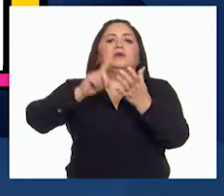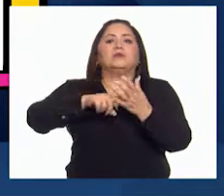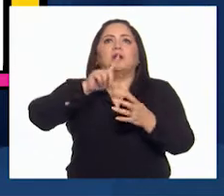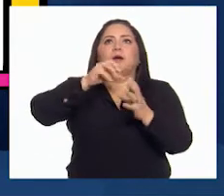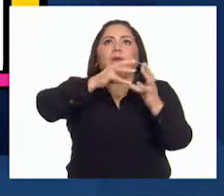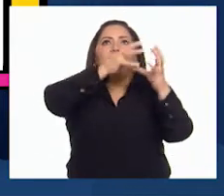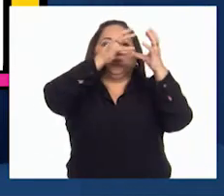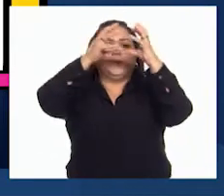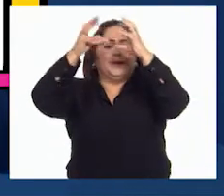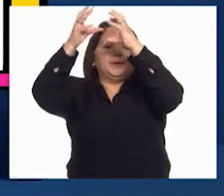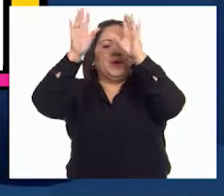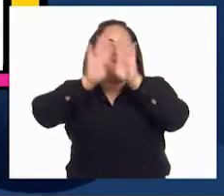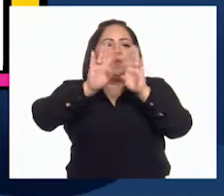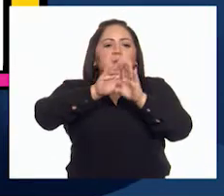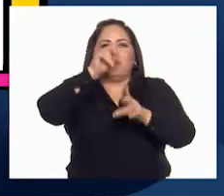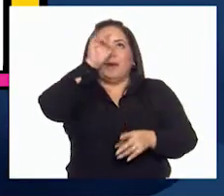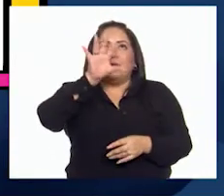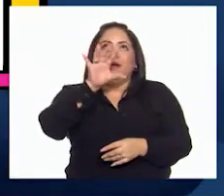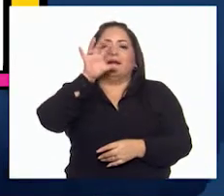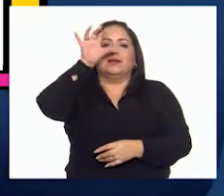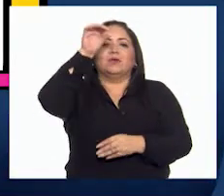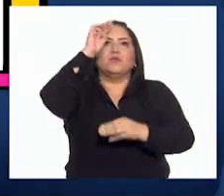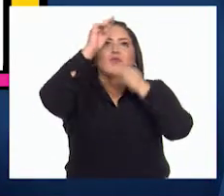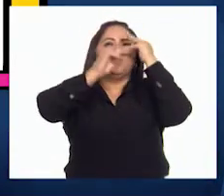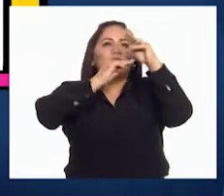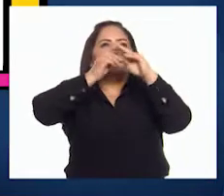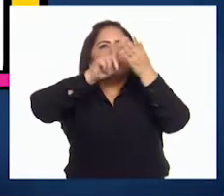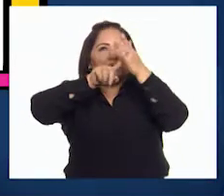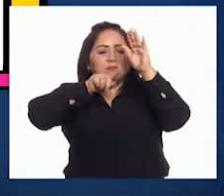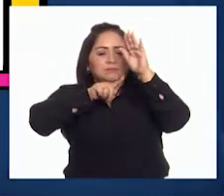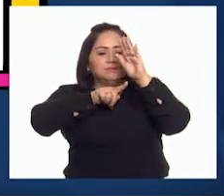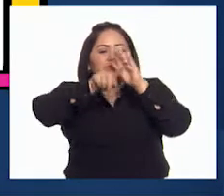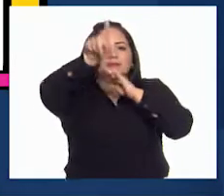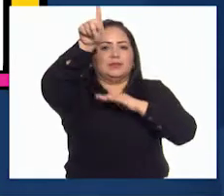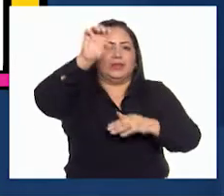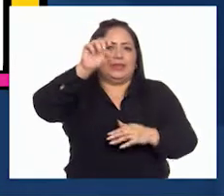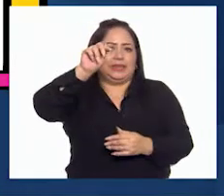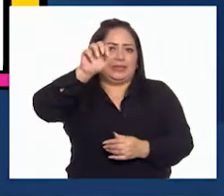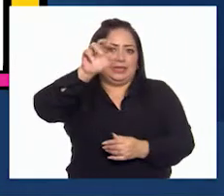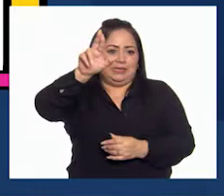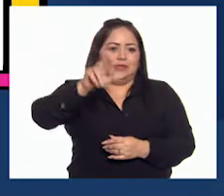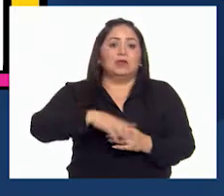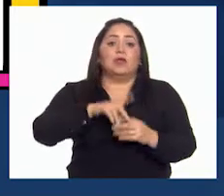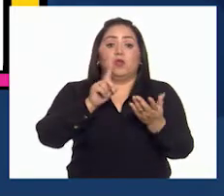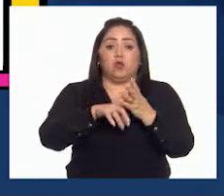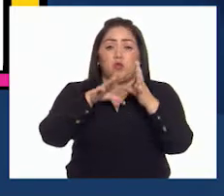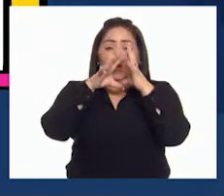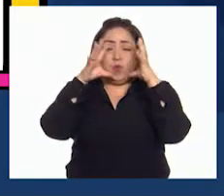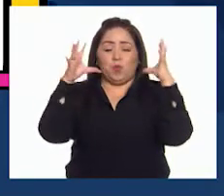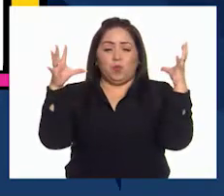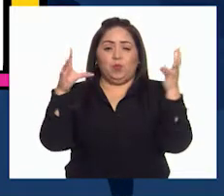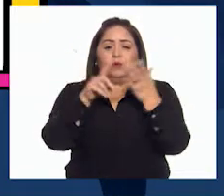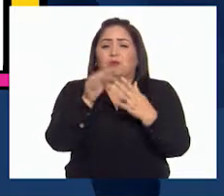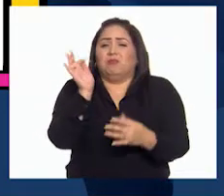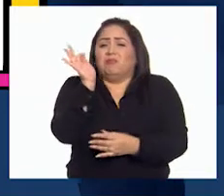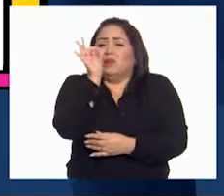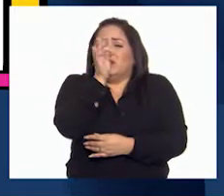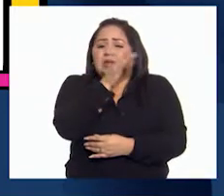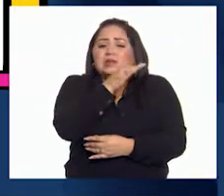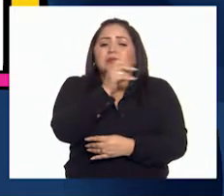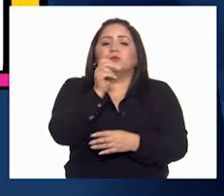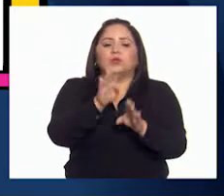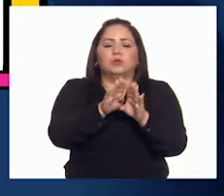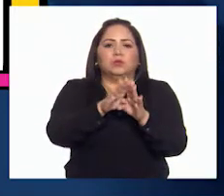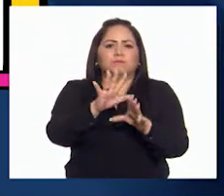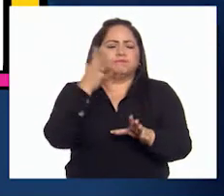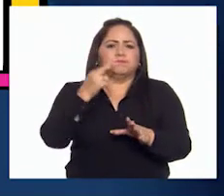en el aire, como para alcanzar los mundos al fondo del éter. El globo luminoso y frágil toma un